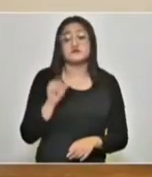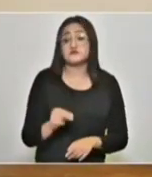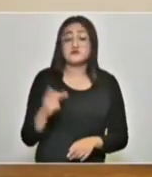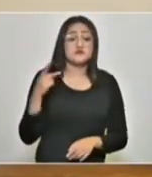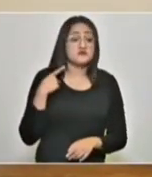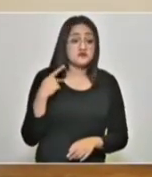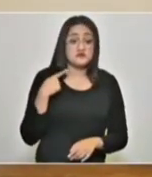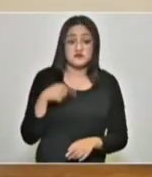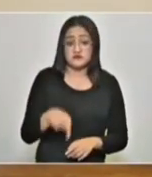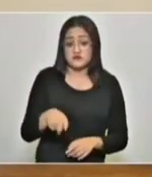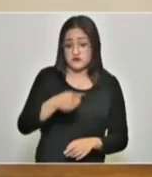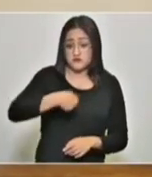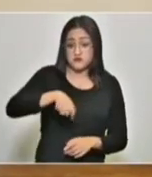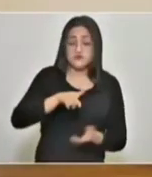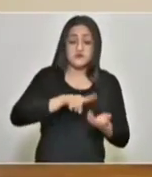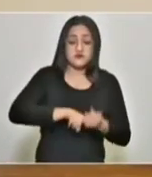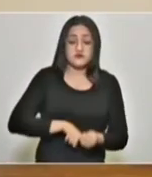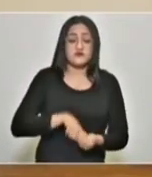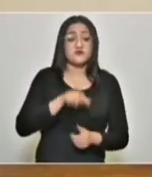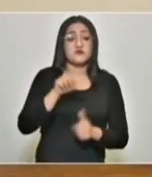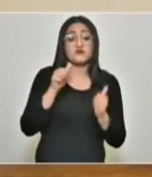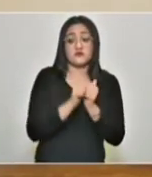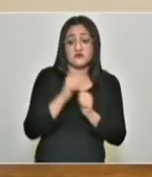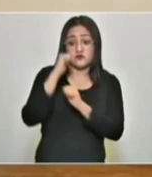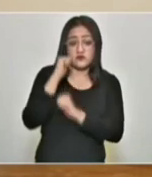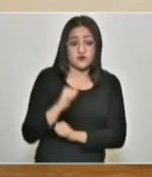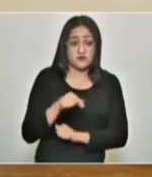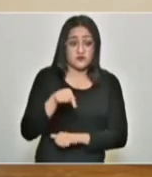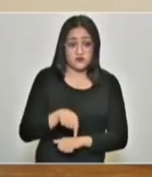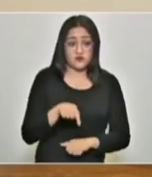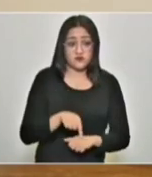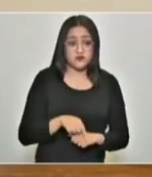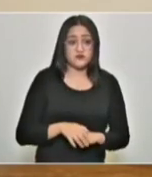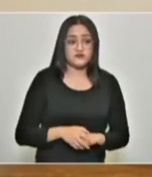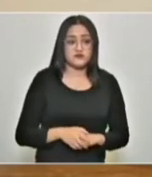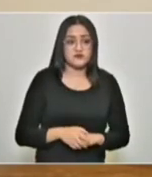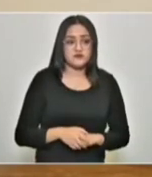político con ningún cargo